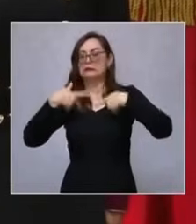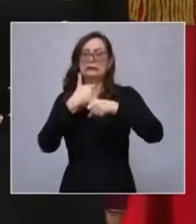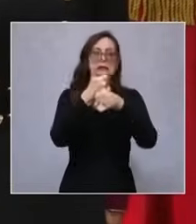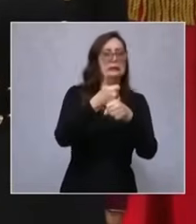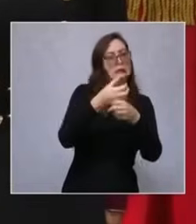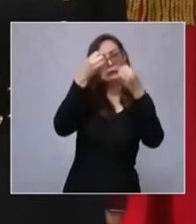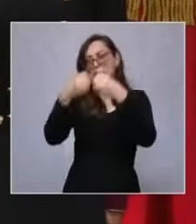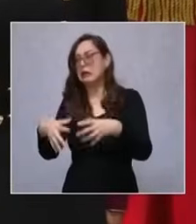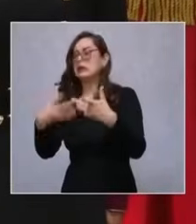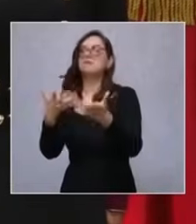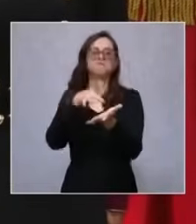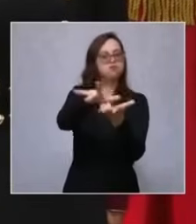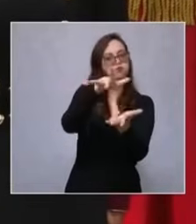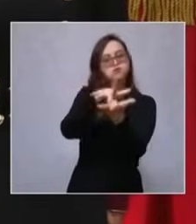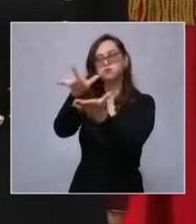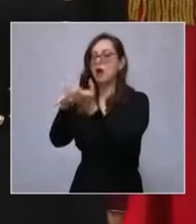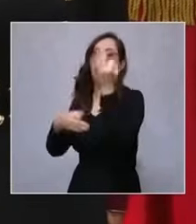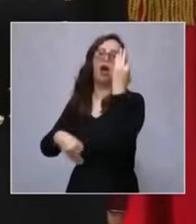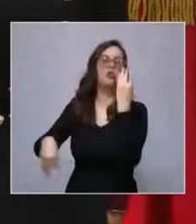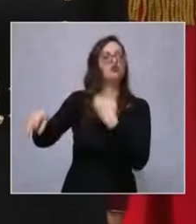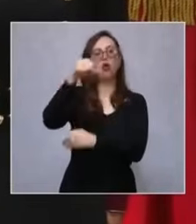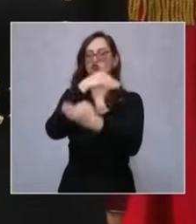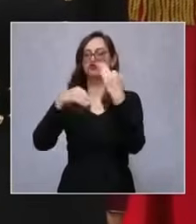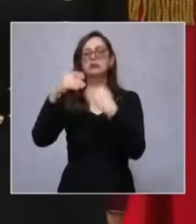de otros estados. Y siguen. Dije